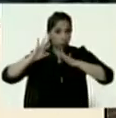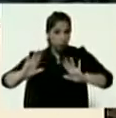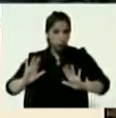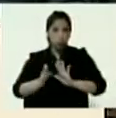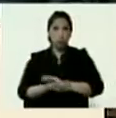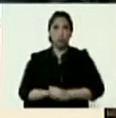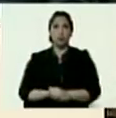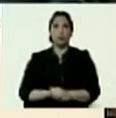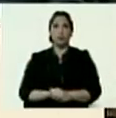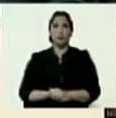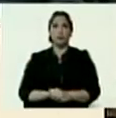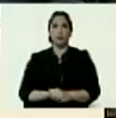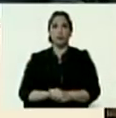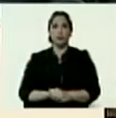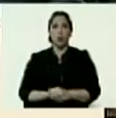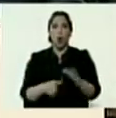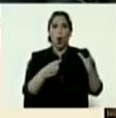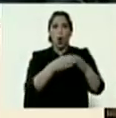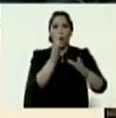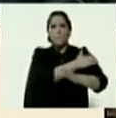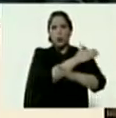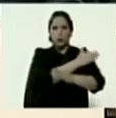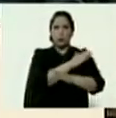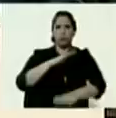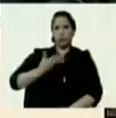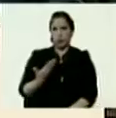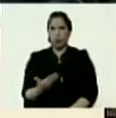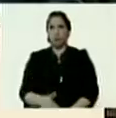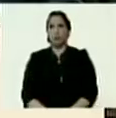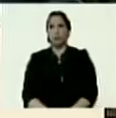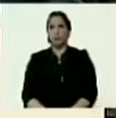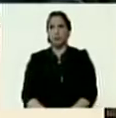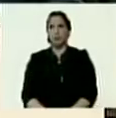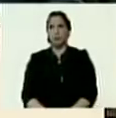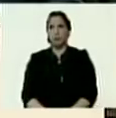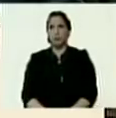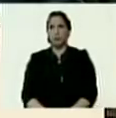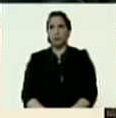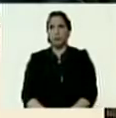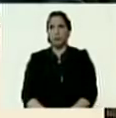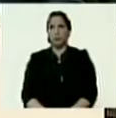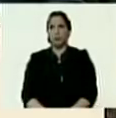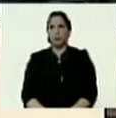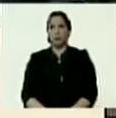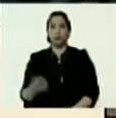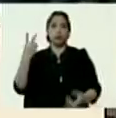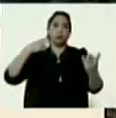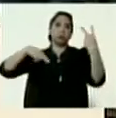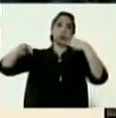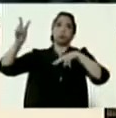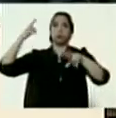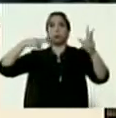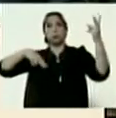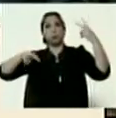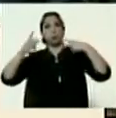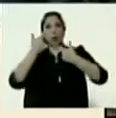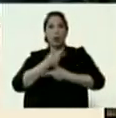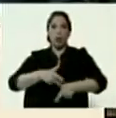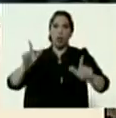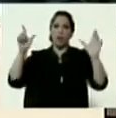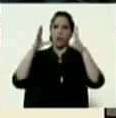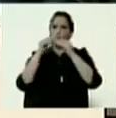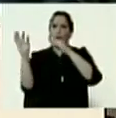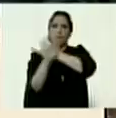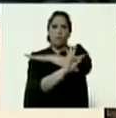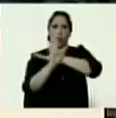administración de la derecha pudieran ir a sus anchas, campear libremente en toda la